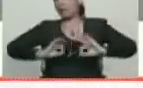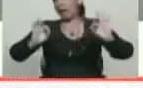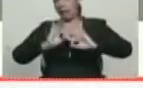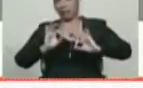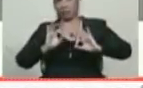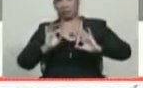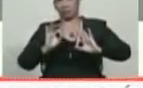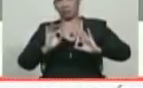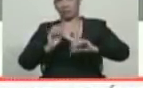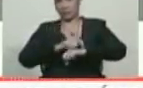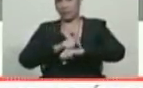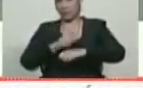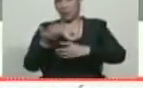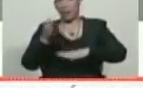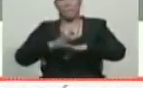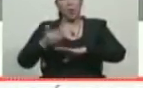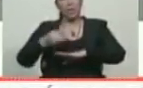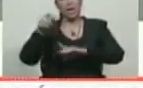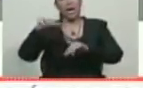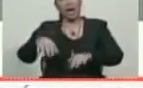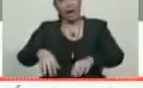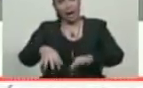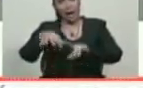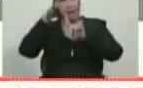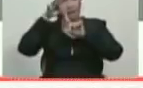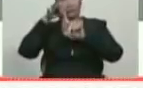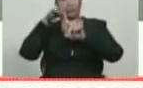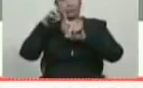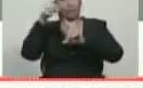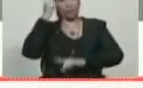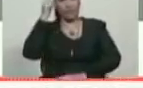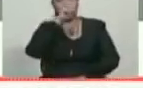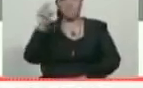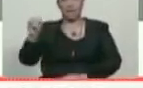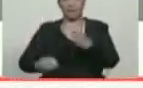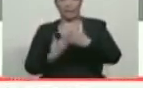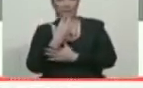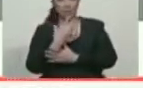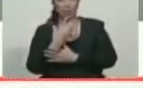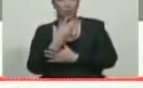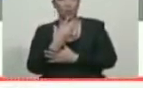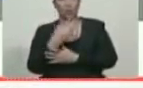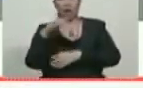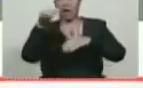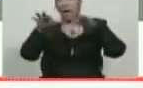naturaleza. Porque aquí fue electo un presidente el día 20 de mayo que se llama...